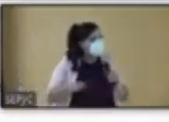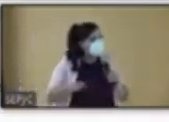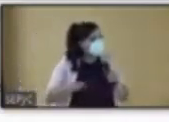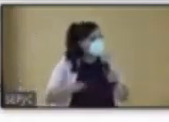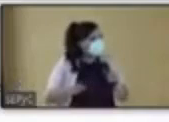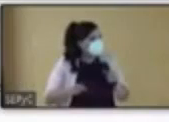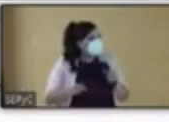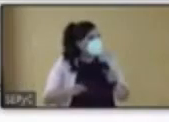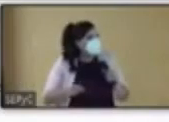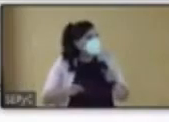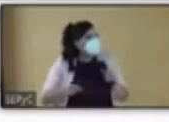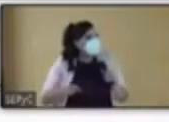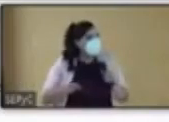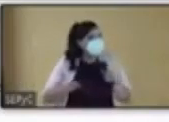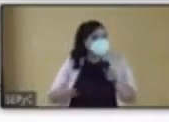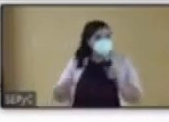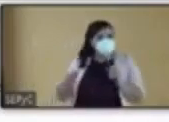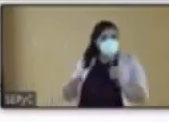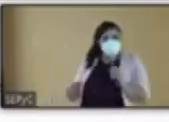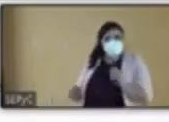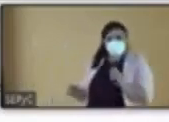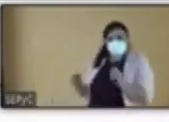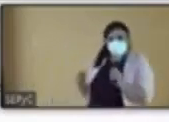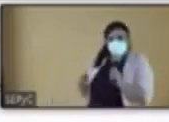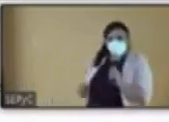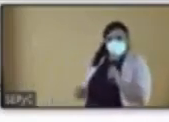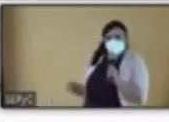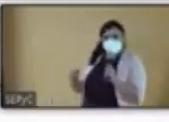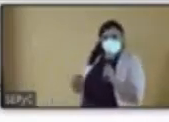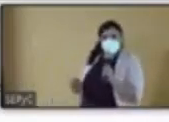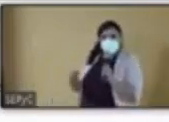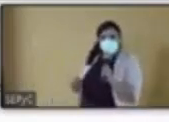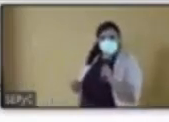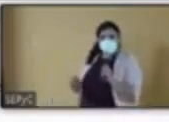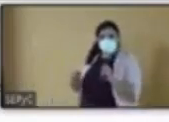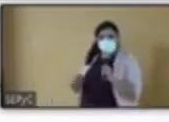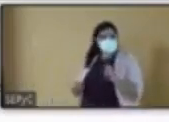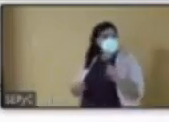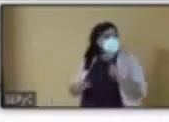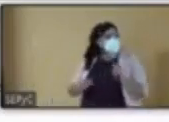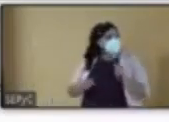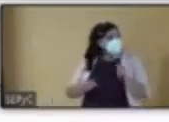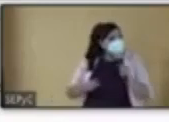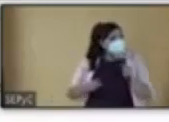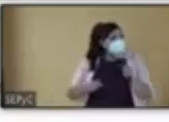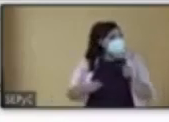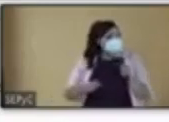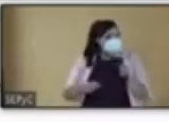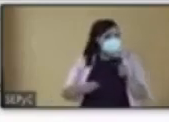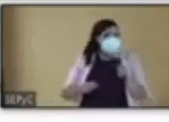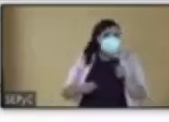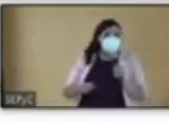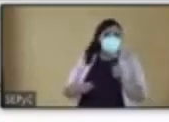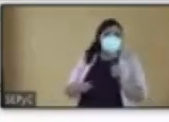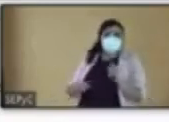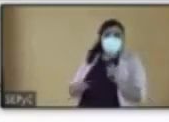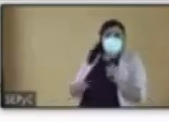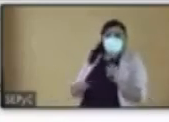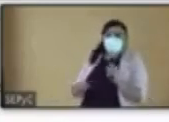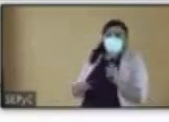debe informar si hasta los últimos 2 años previos a que está realizando su declaración ha participado él,